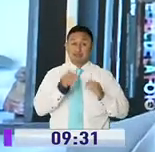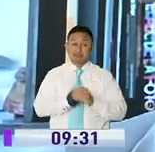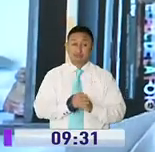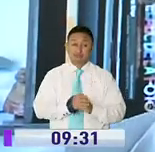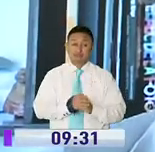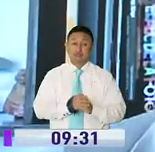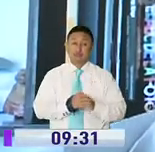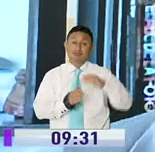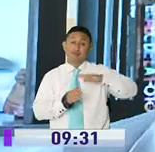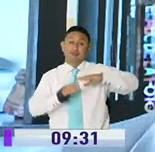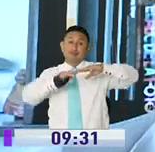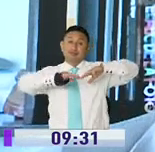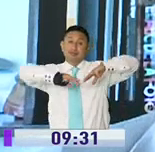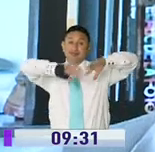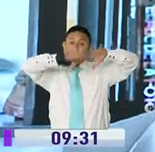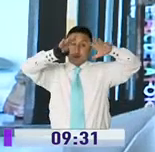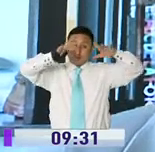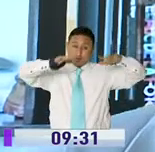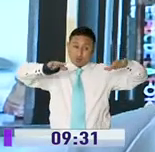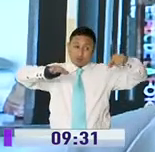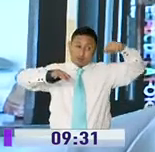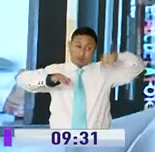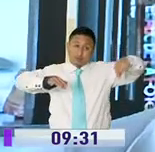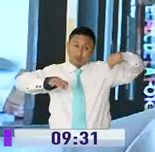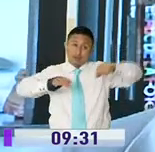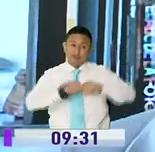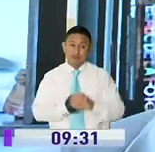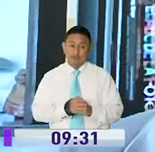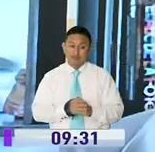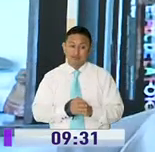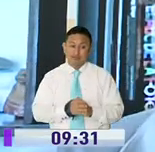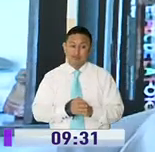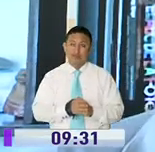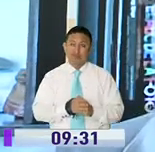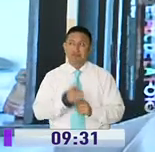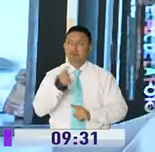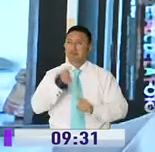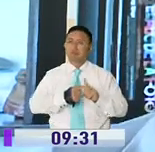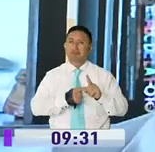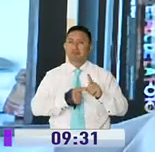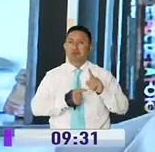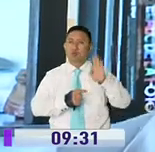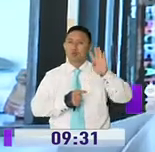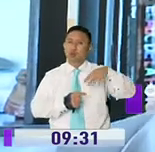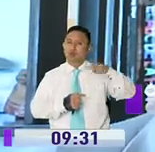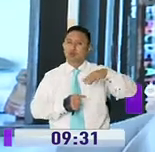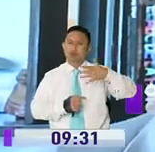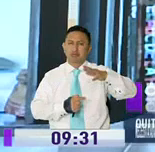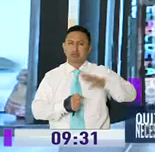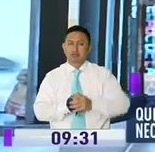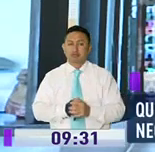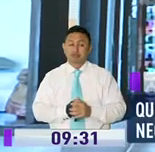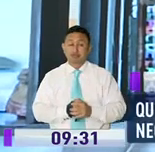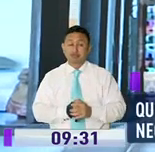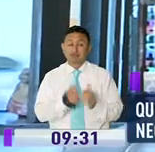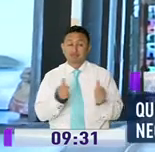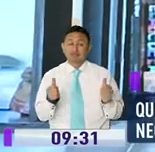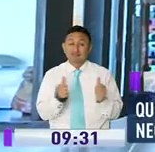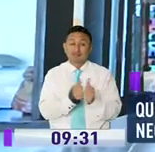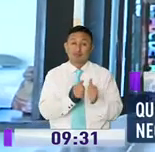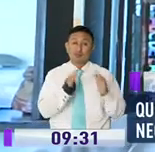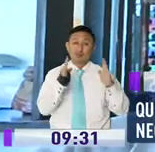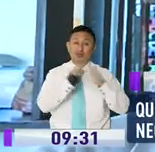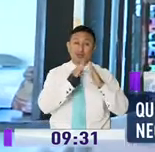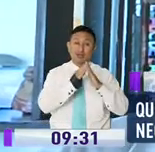de páramo, que había estado por varios meses, tal vez 4 o un poco más, viviendo cerca de una